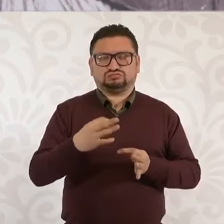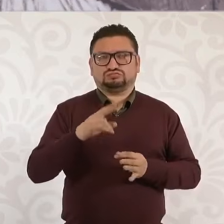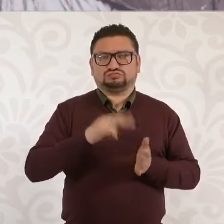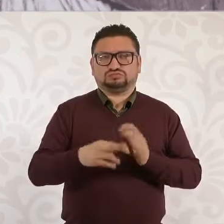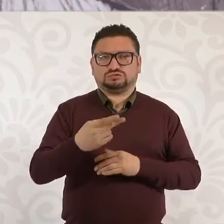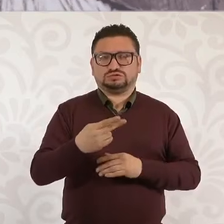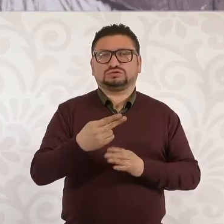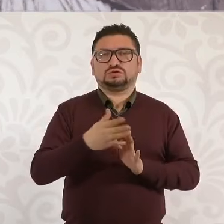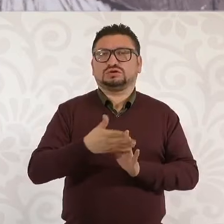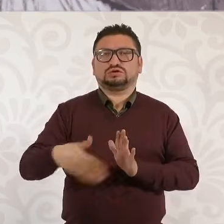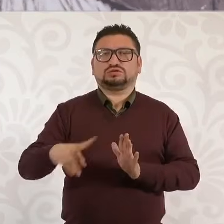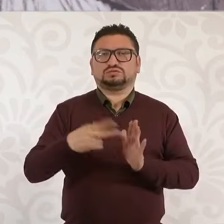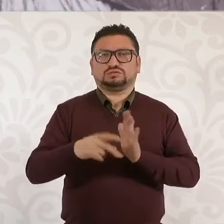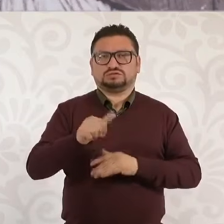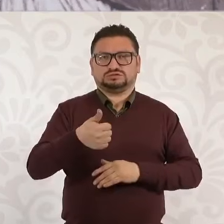y 2026